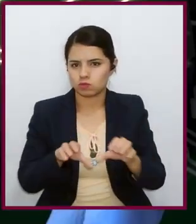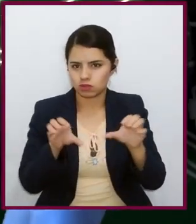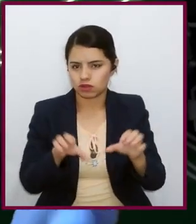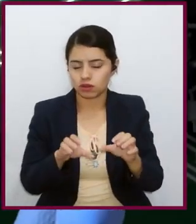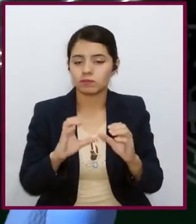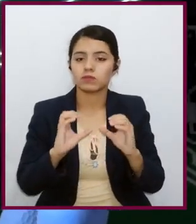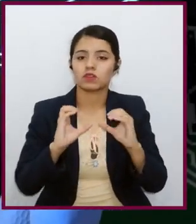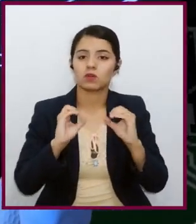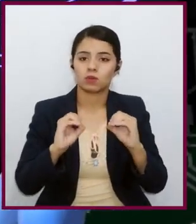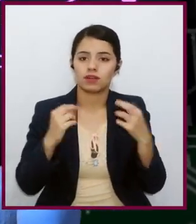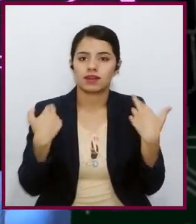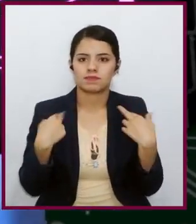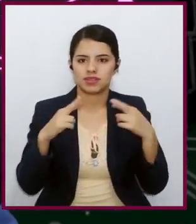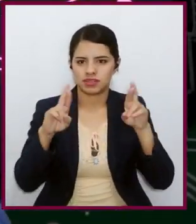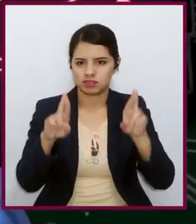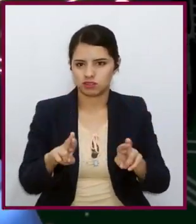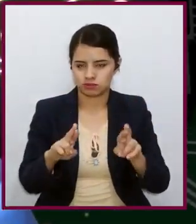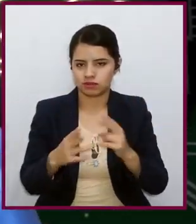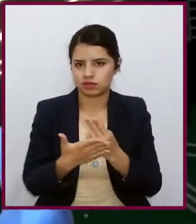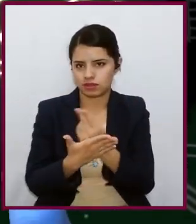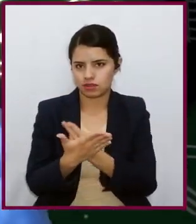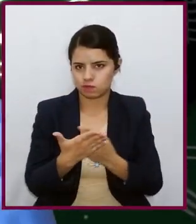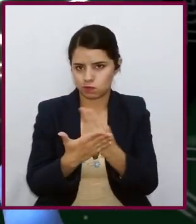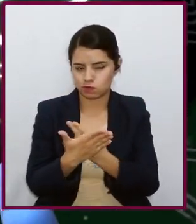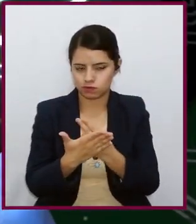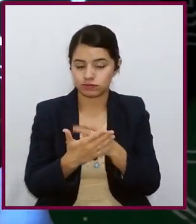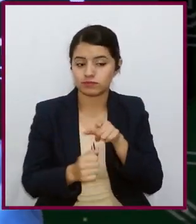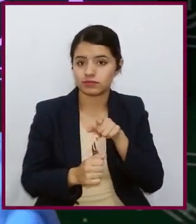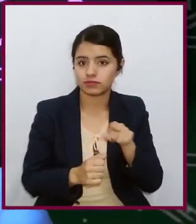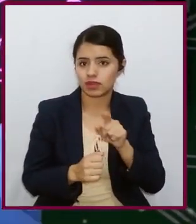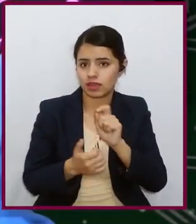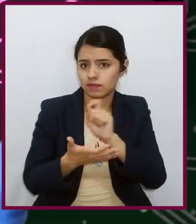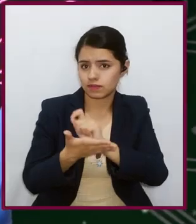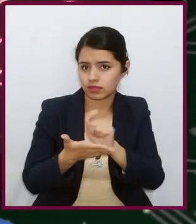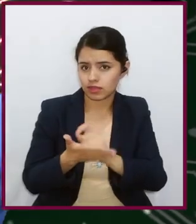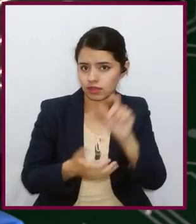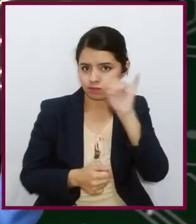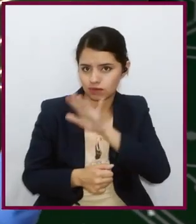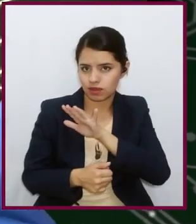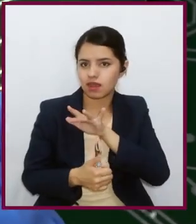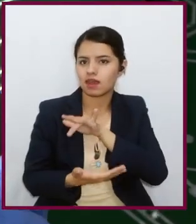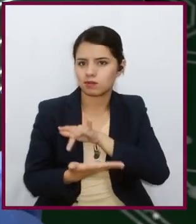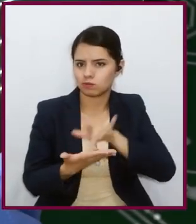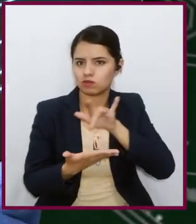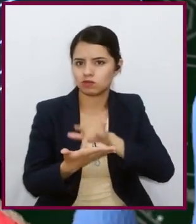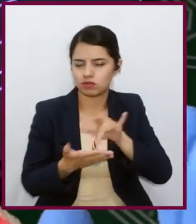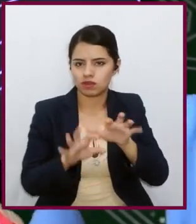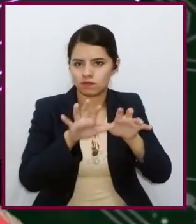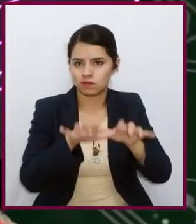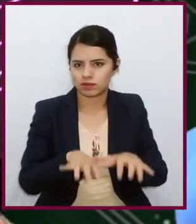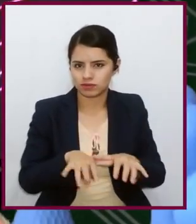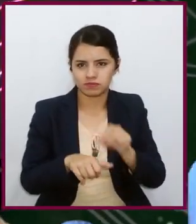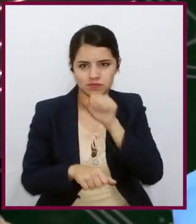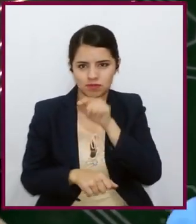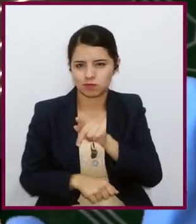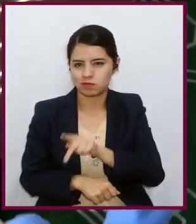¡No me digas! Info, grafía, grafía, del griego,